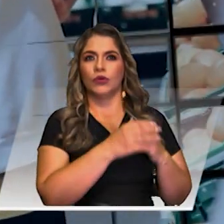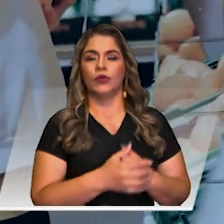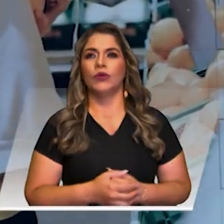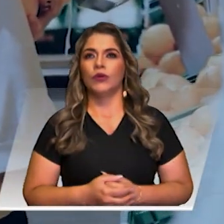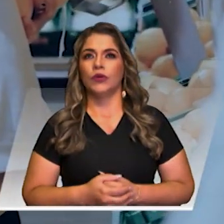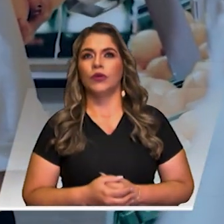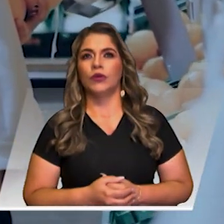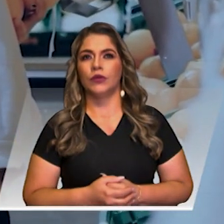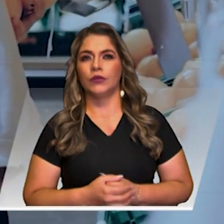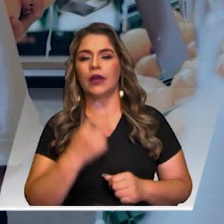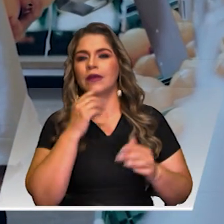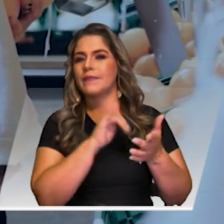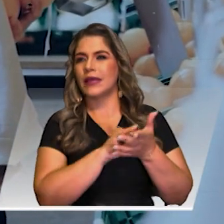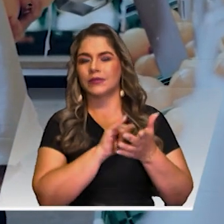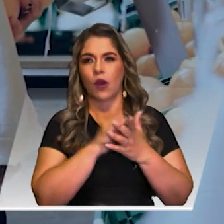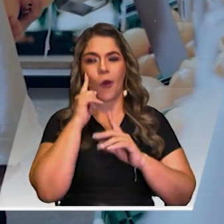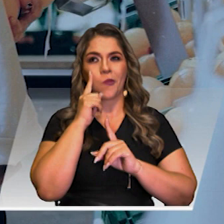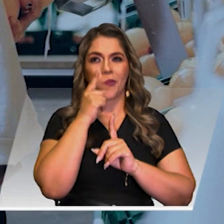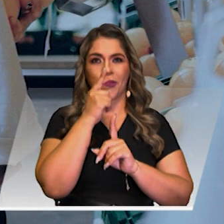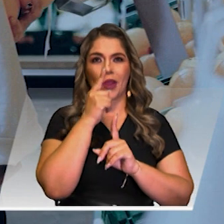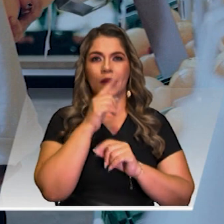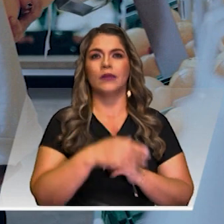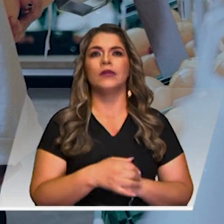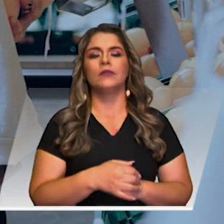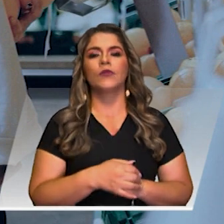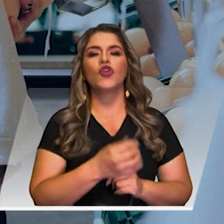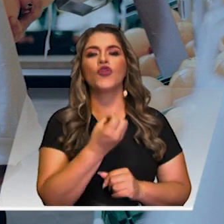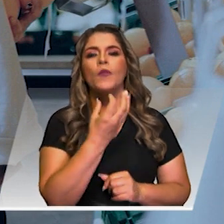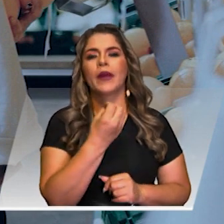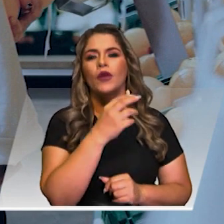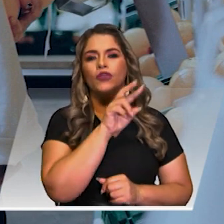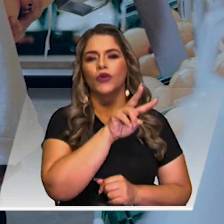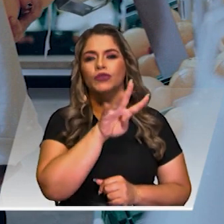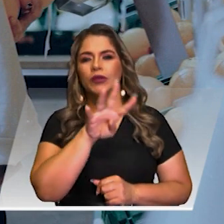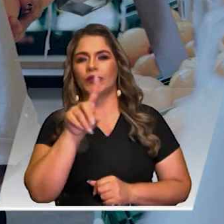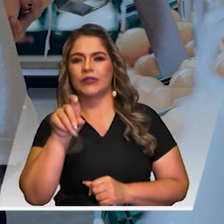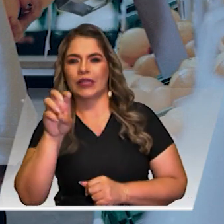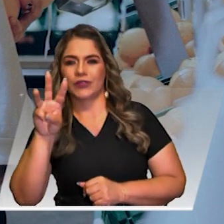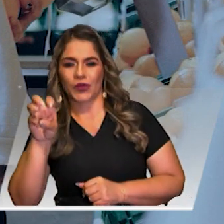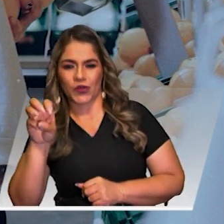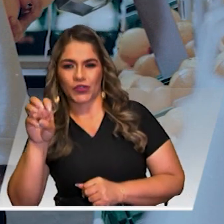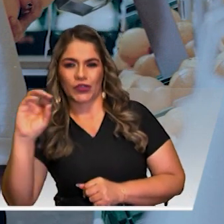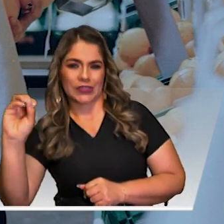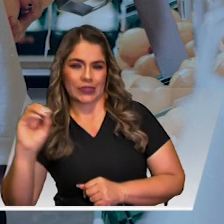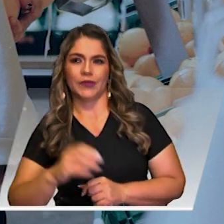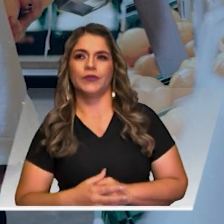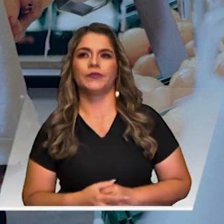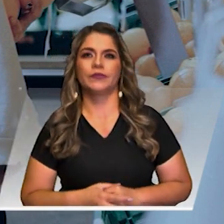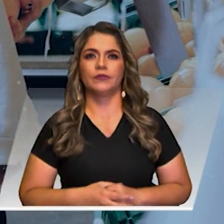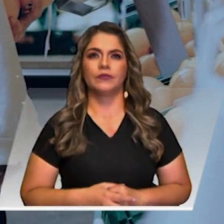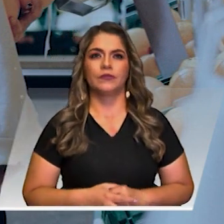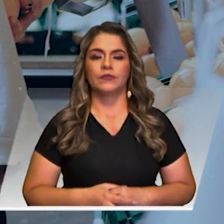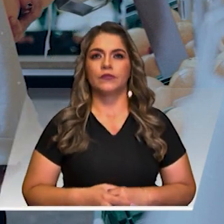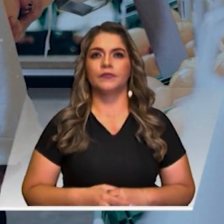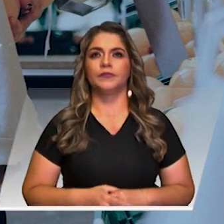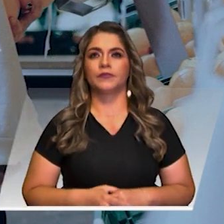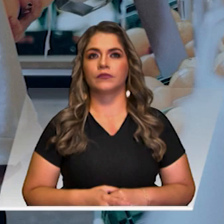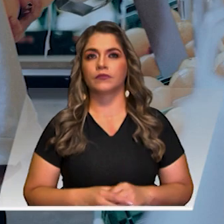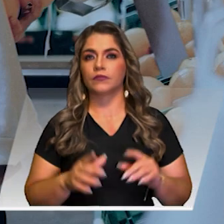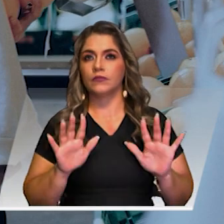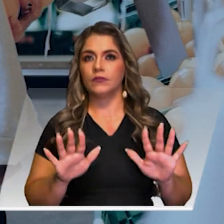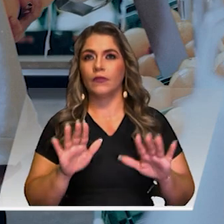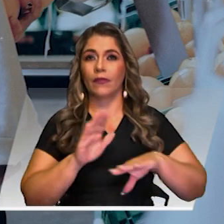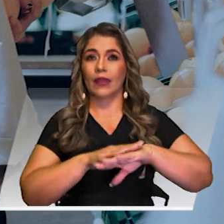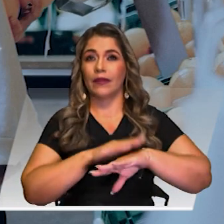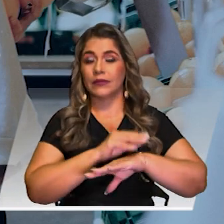viernes 14 y domingo 16 de mayo podrán hacerlo quienes su cédula terminen número par la medida no aplica para